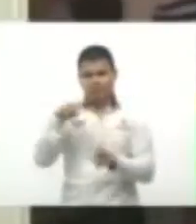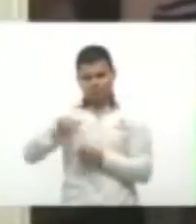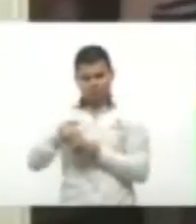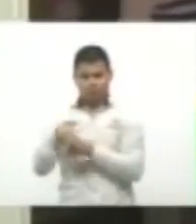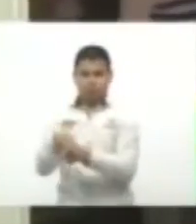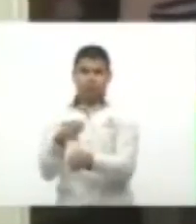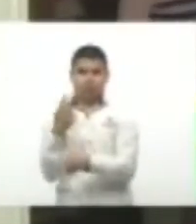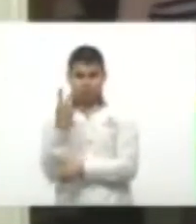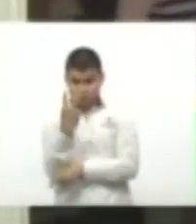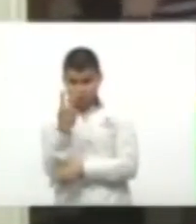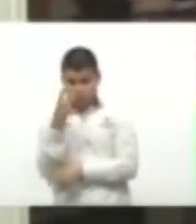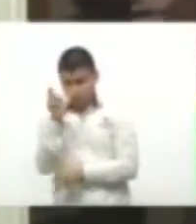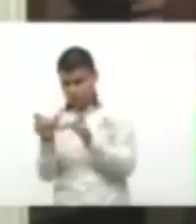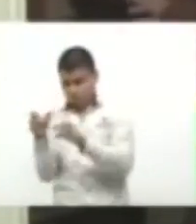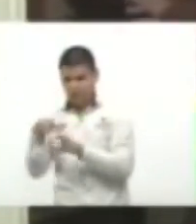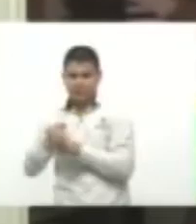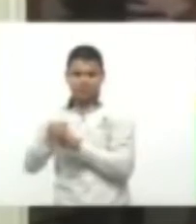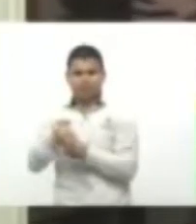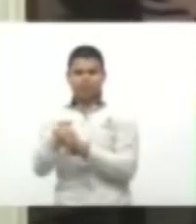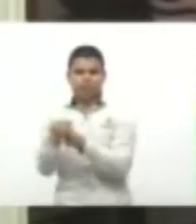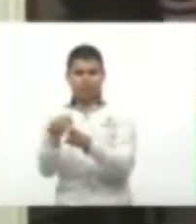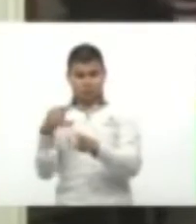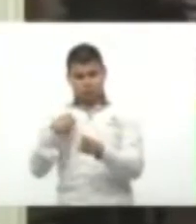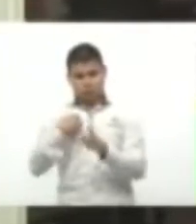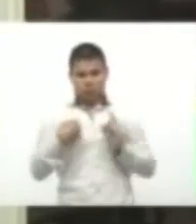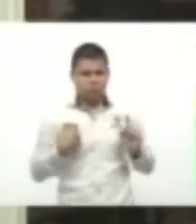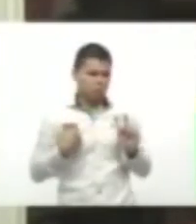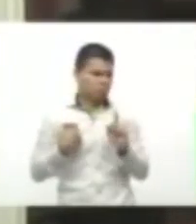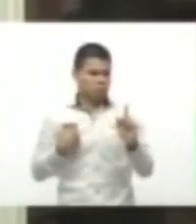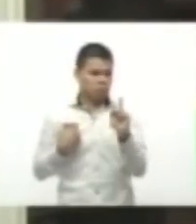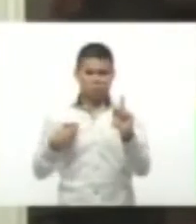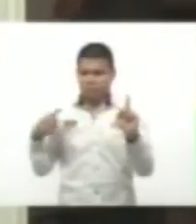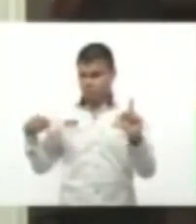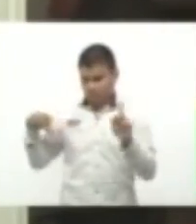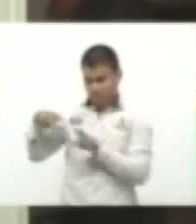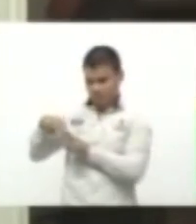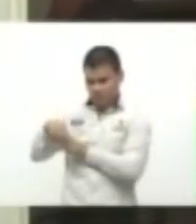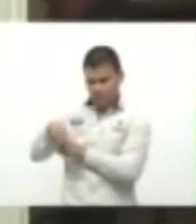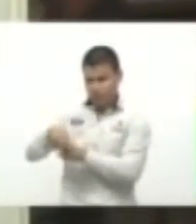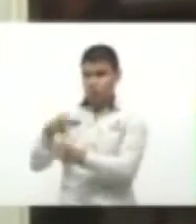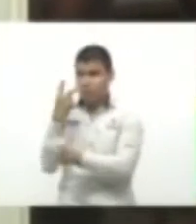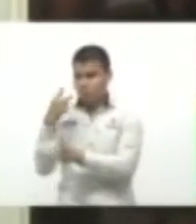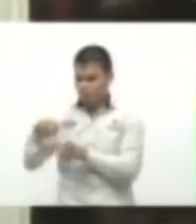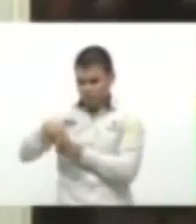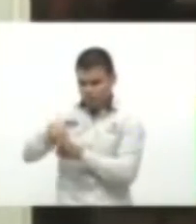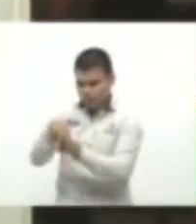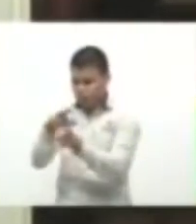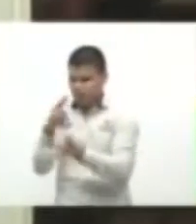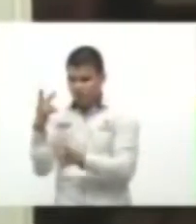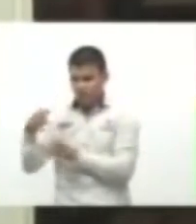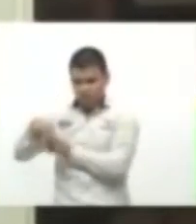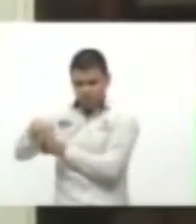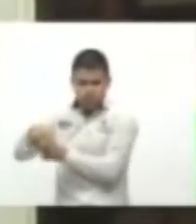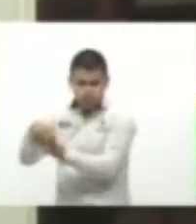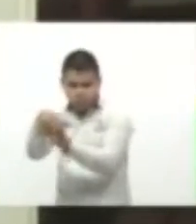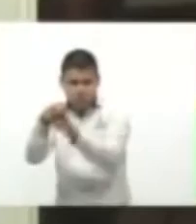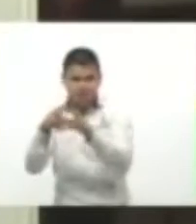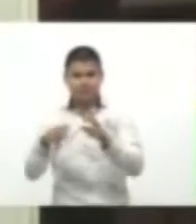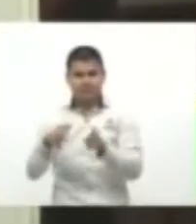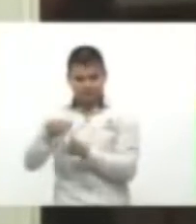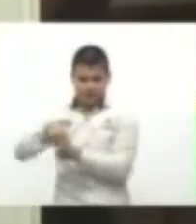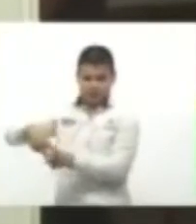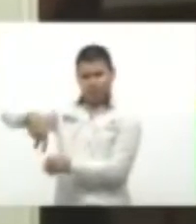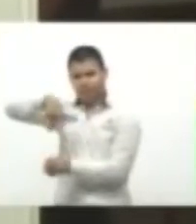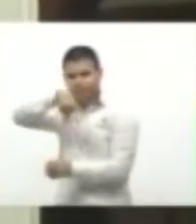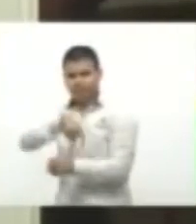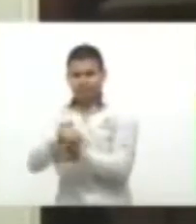ya llevaba recorrido un trayecto de una cuadra, pues aparecen dos motos donde van unas personas, ahí se baja